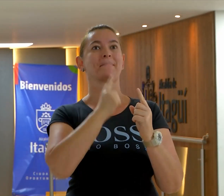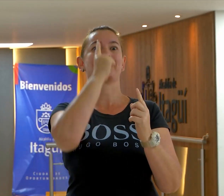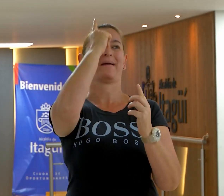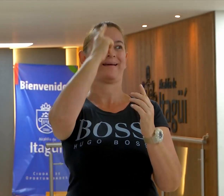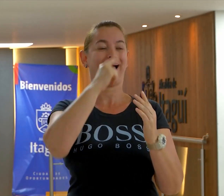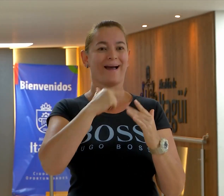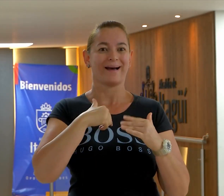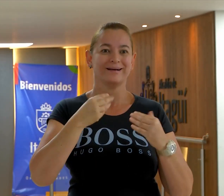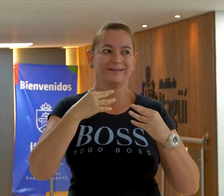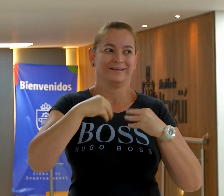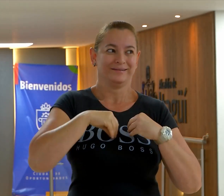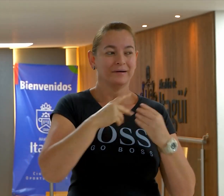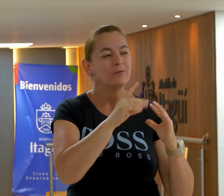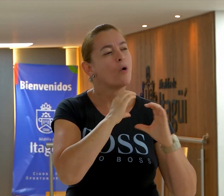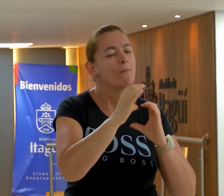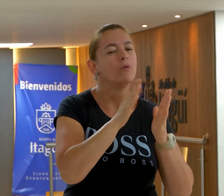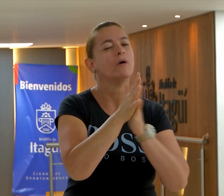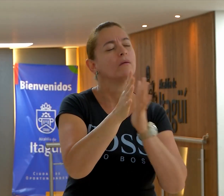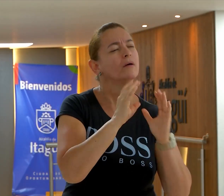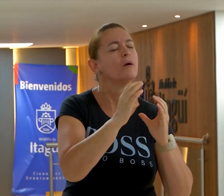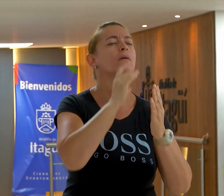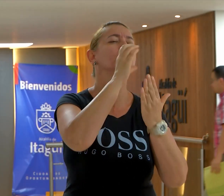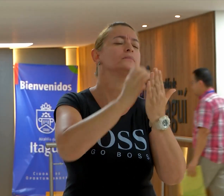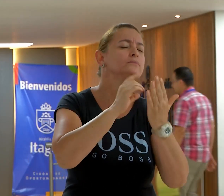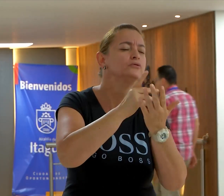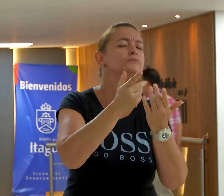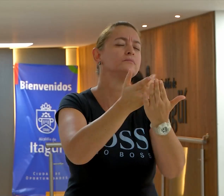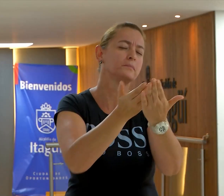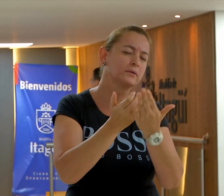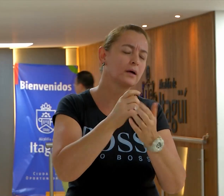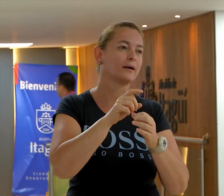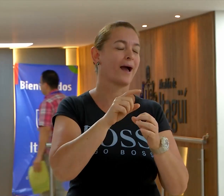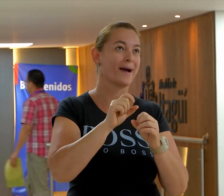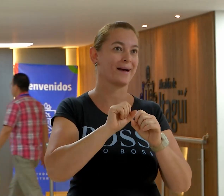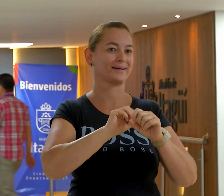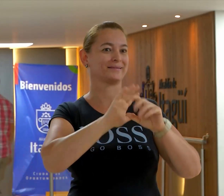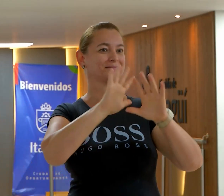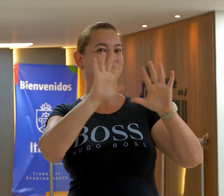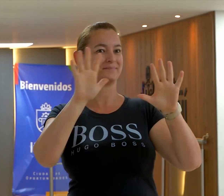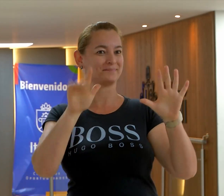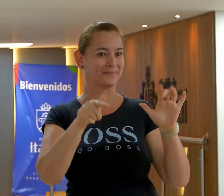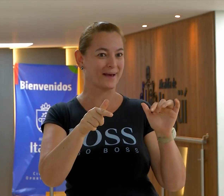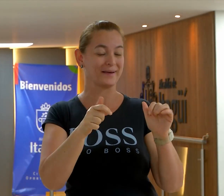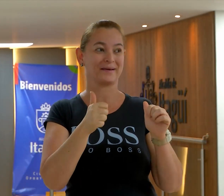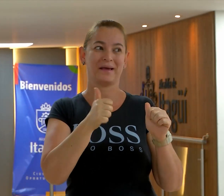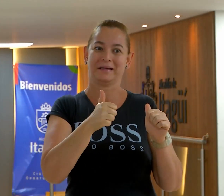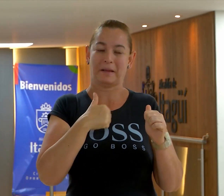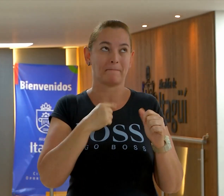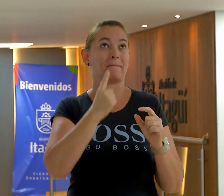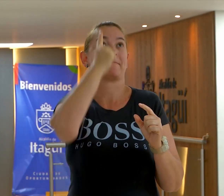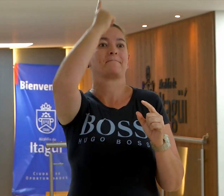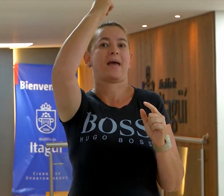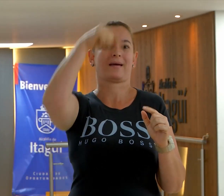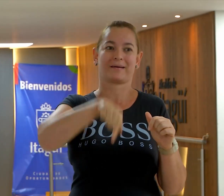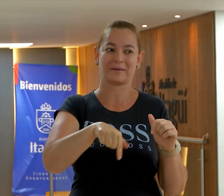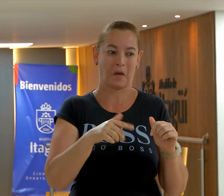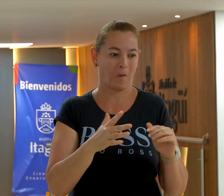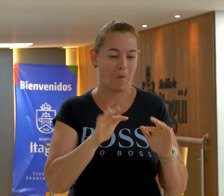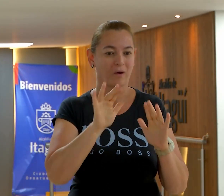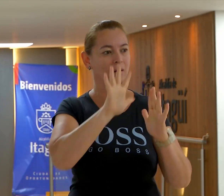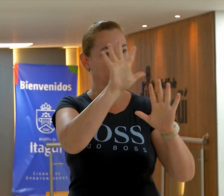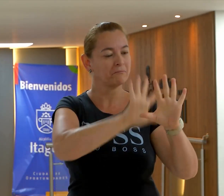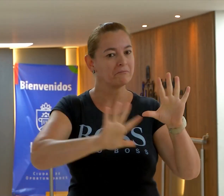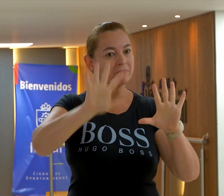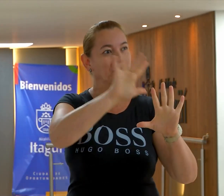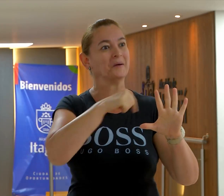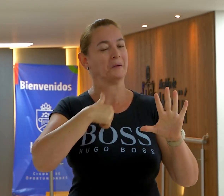pantalla, pregunté por un certificado que necesito y me supieron dar muy claramente la información, así que me siento muy